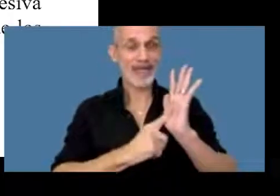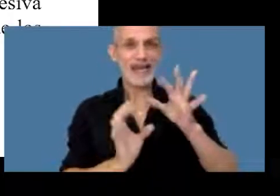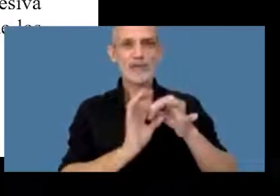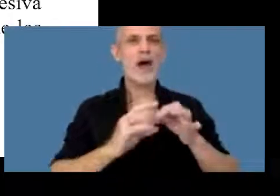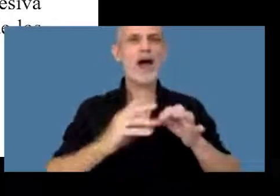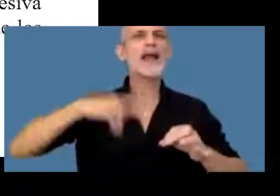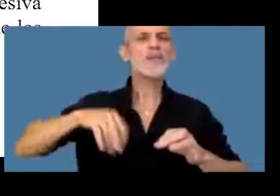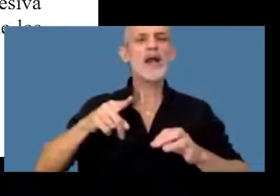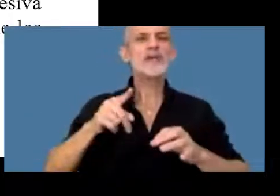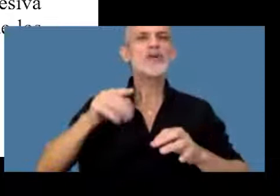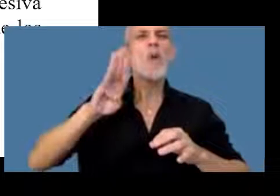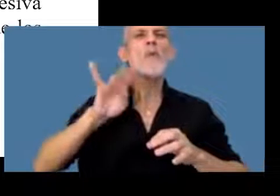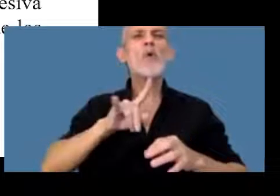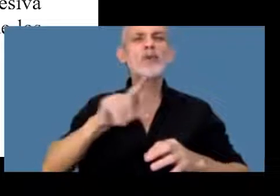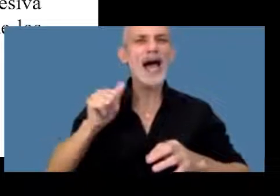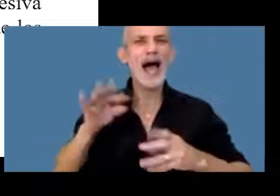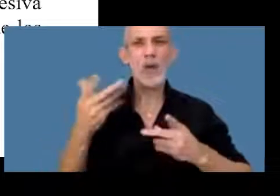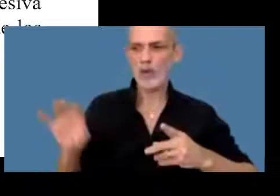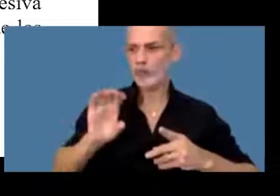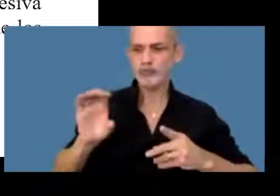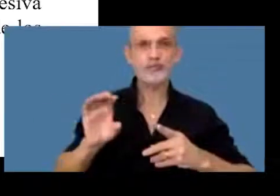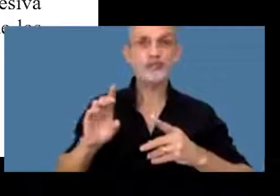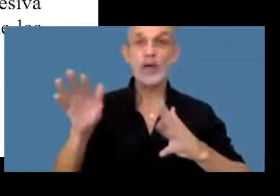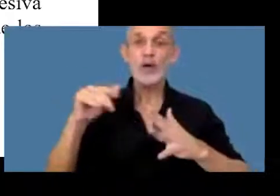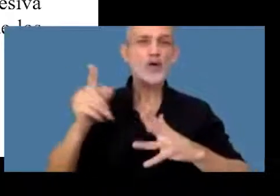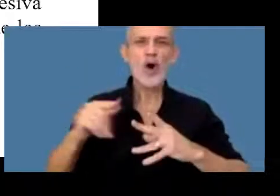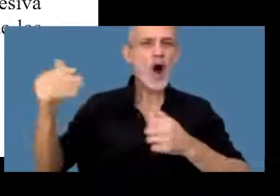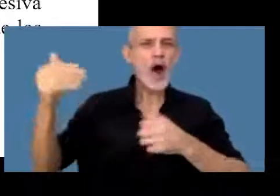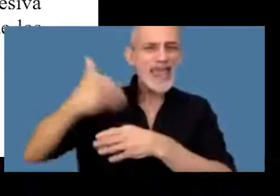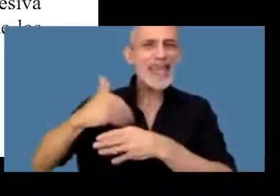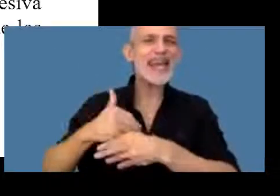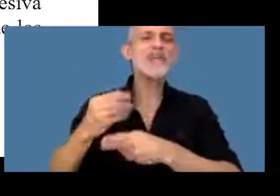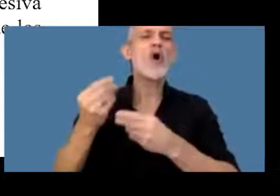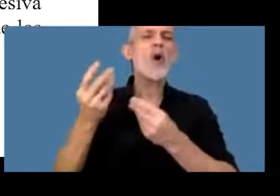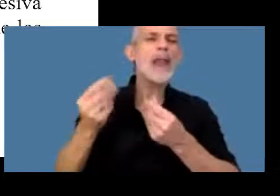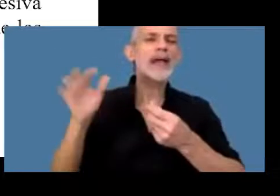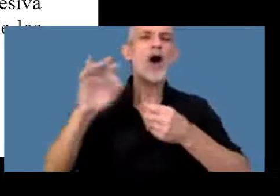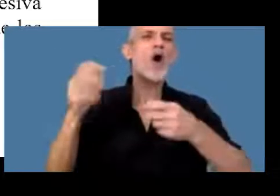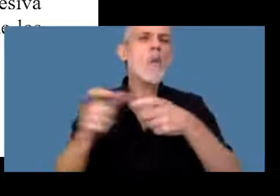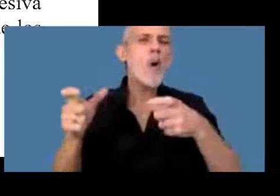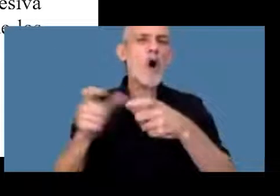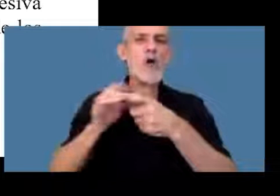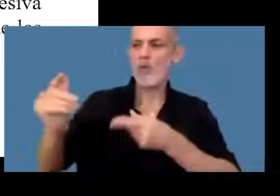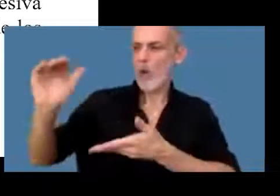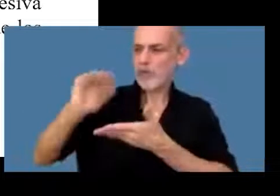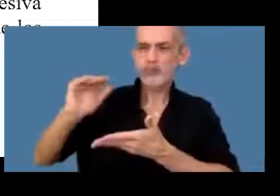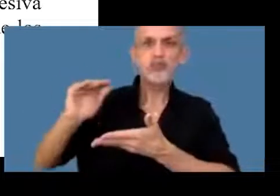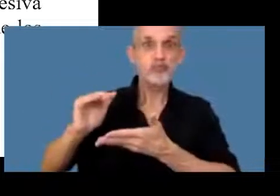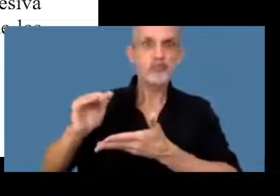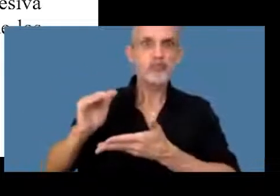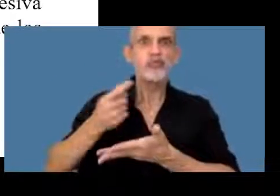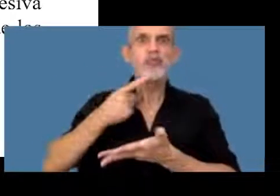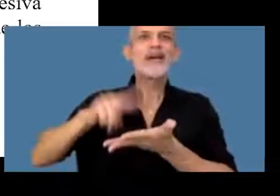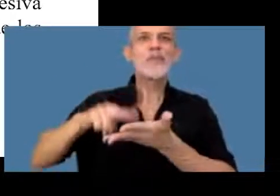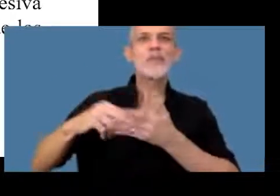bruta son todos los ingresos, ya sea en dinero o en especie, que tengan carácter remunerativo o no, que